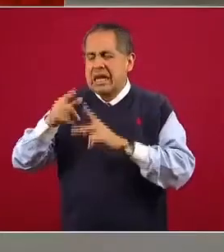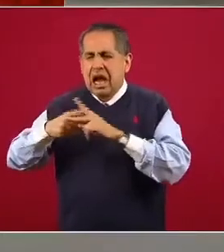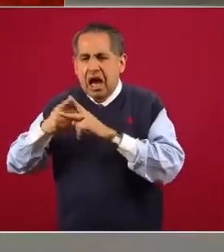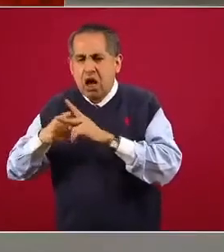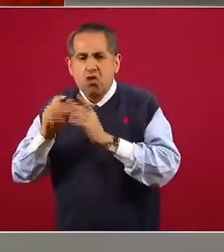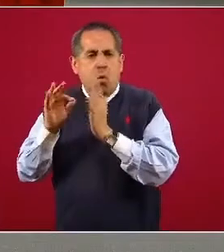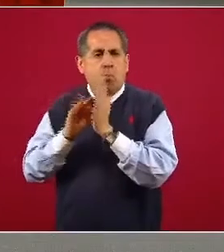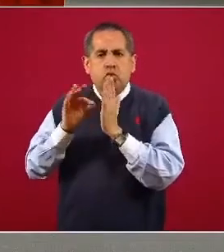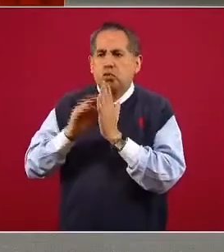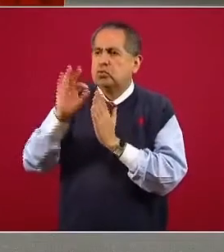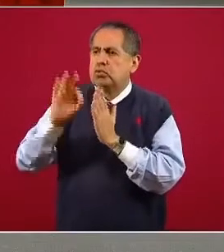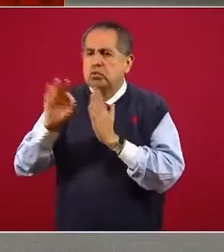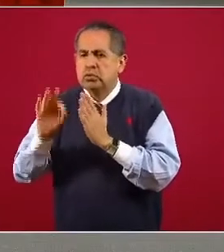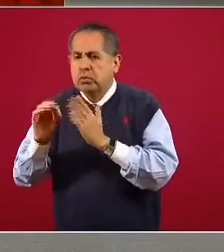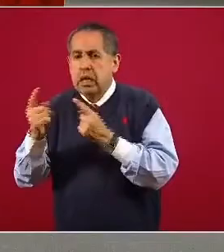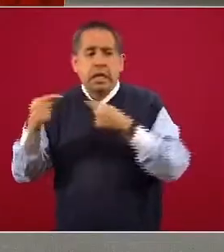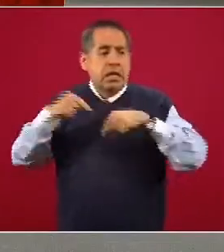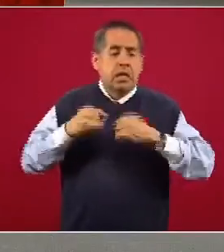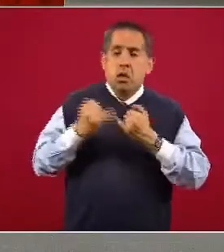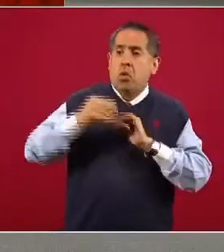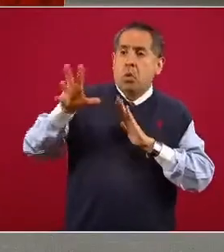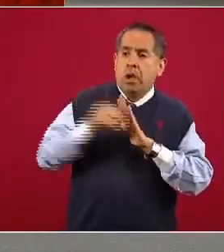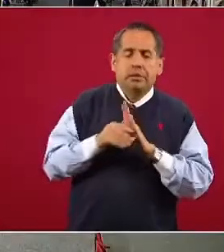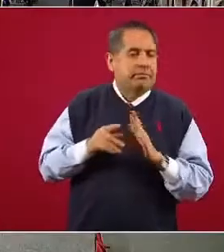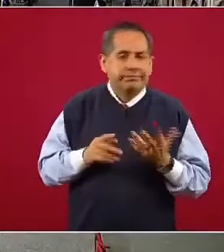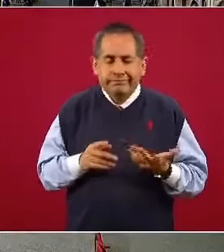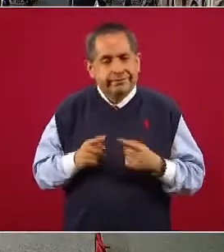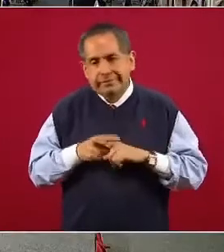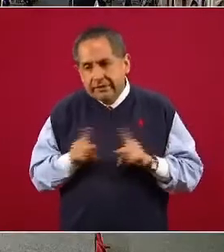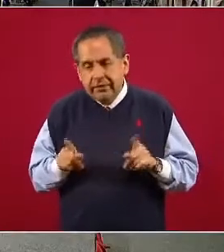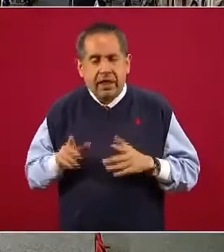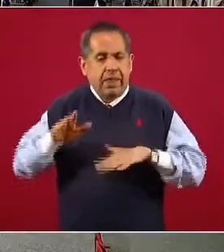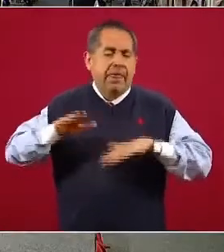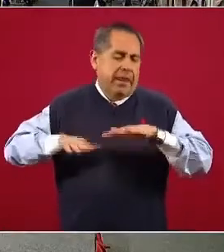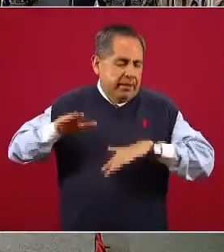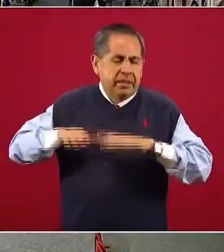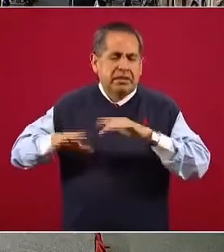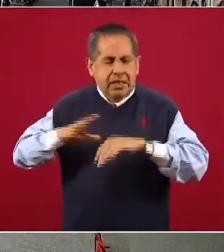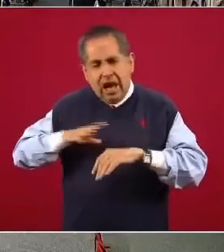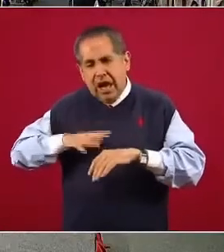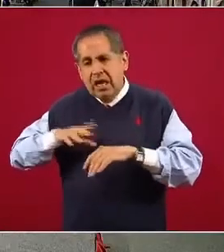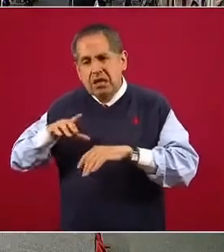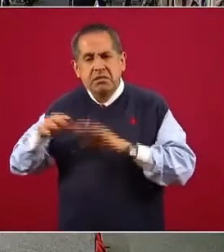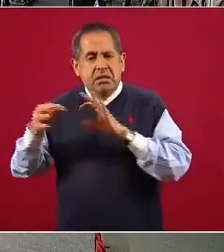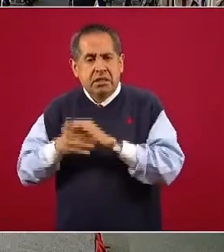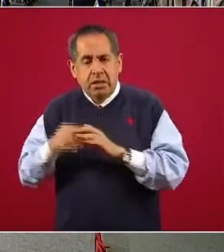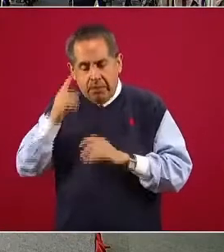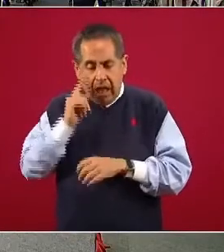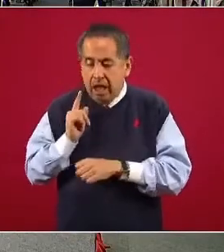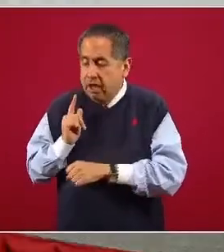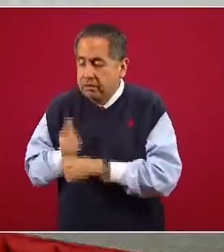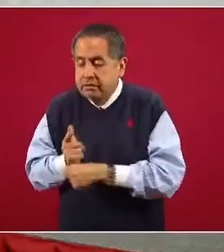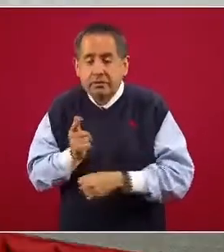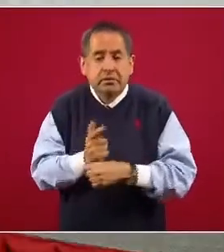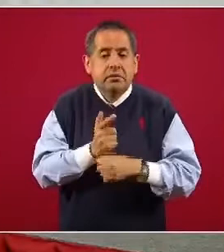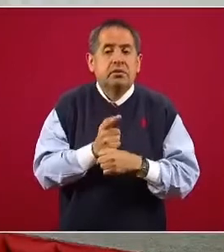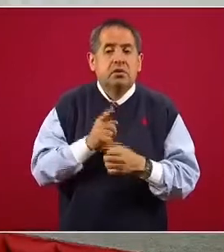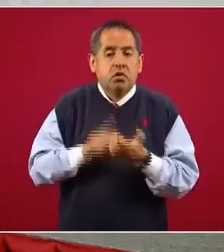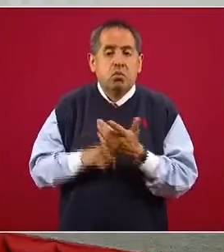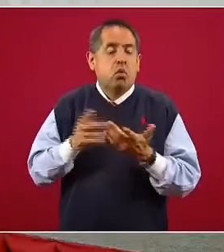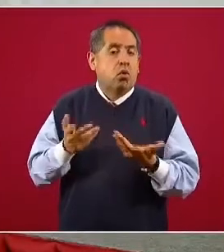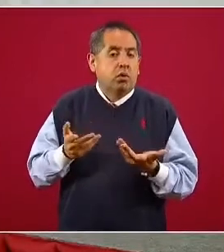con puntajes, y se ponen puntajes de acuerdo a un modelo de análisis estadístico que permite identificar